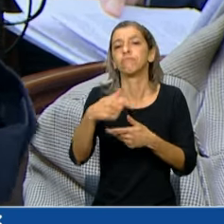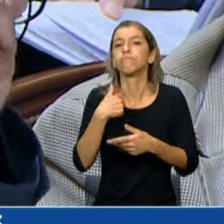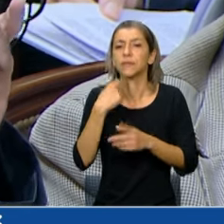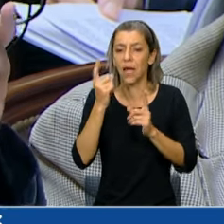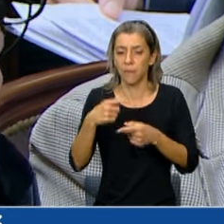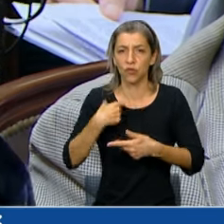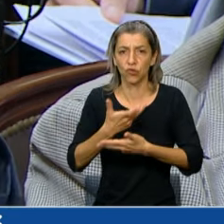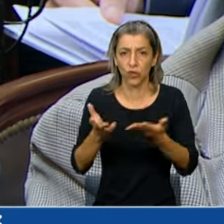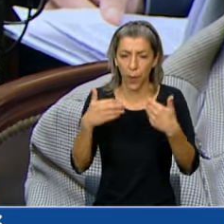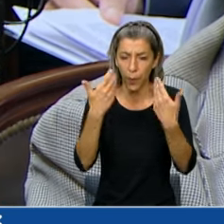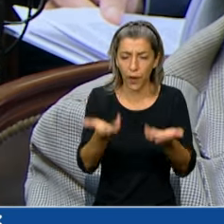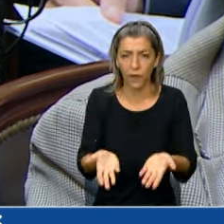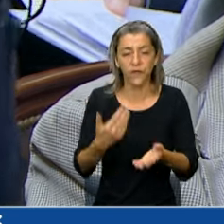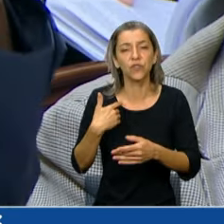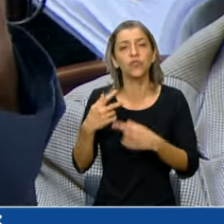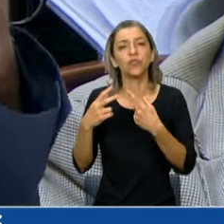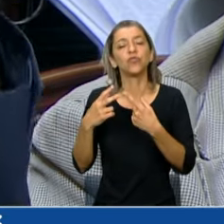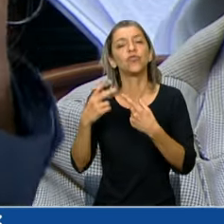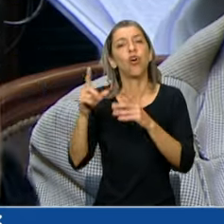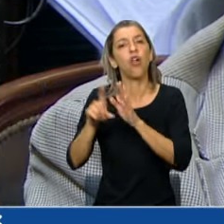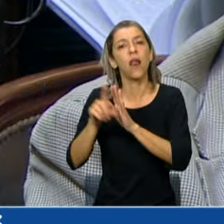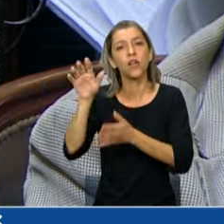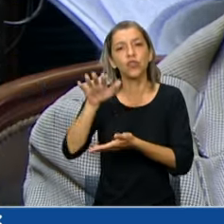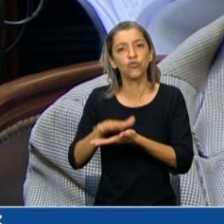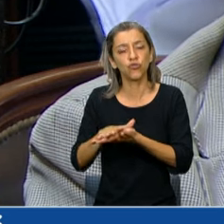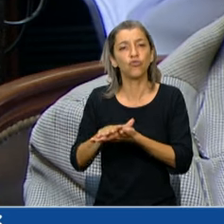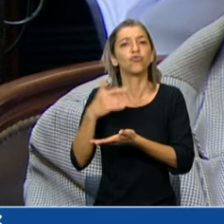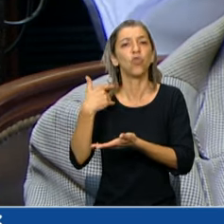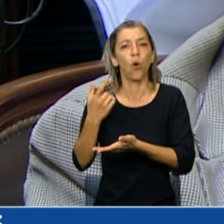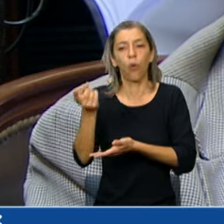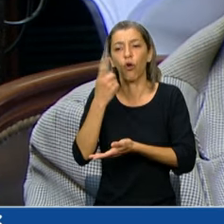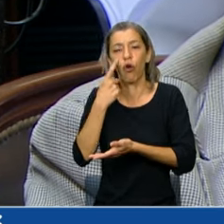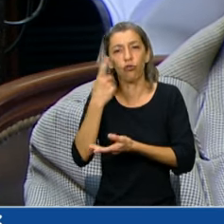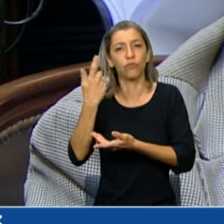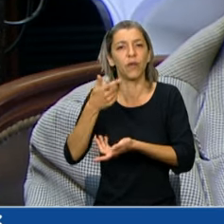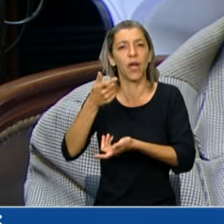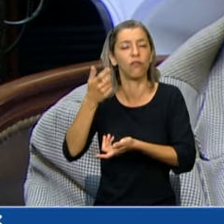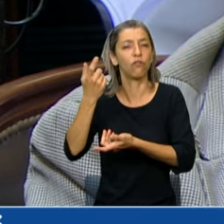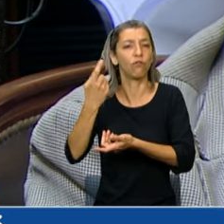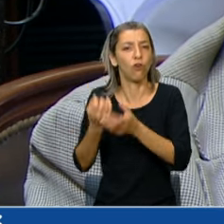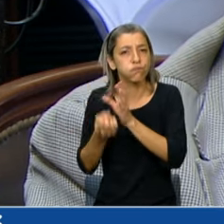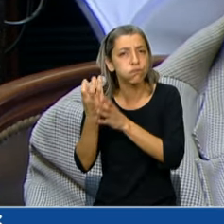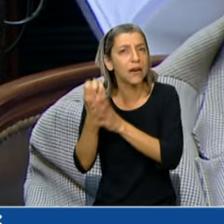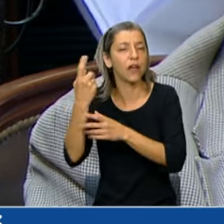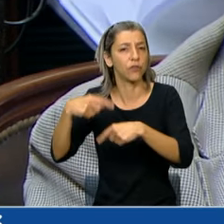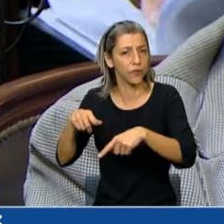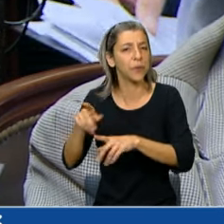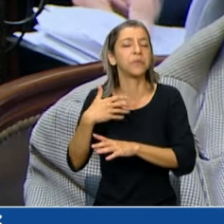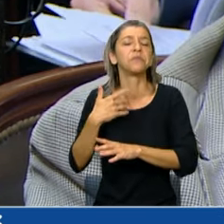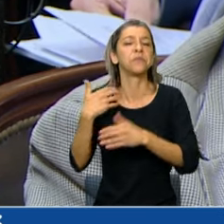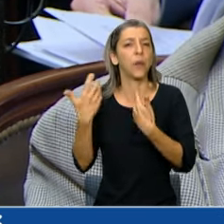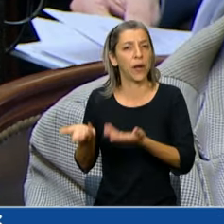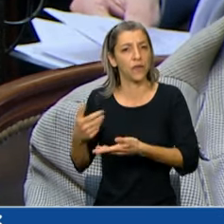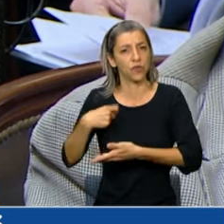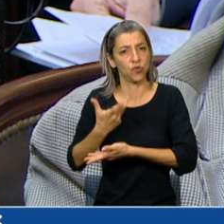economía de conocimiento y otras que tenemos pendientes de tratamiento en este congreso